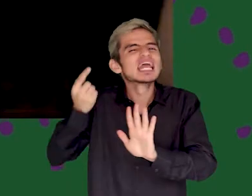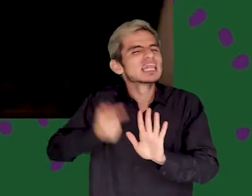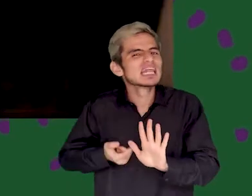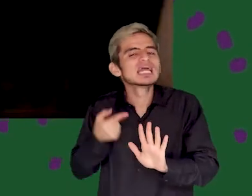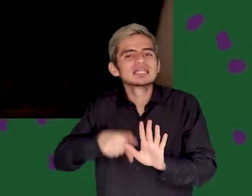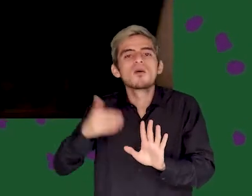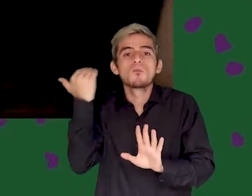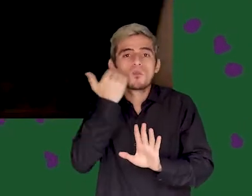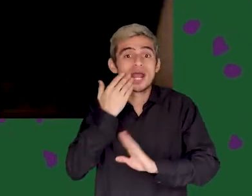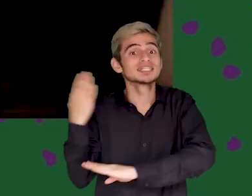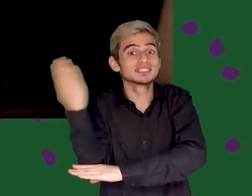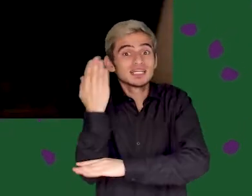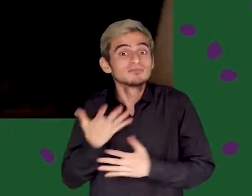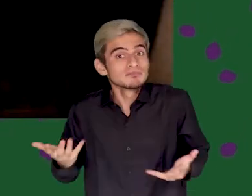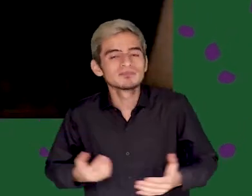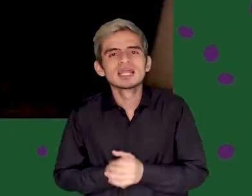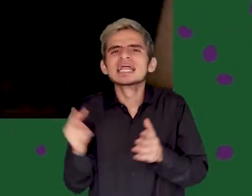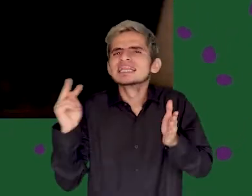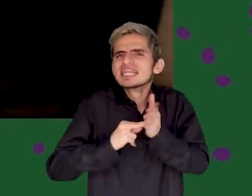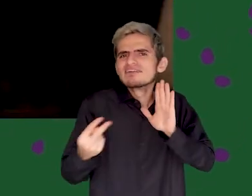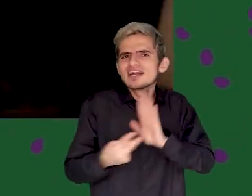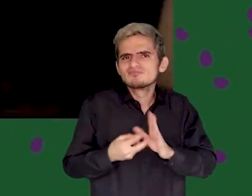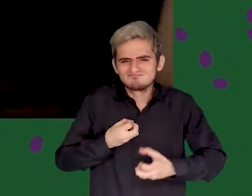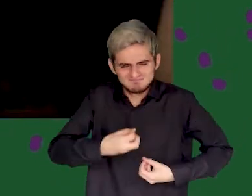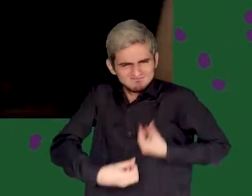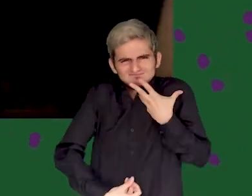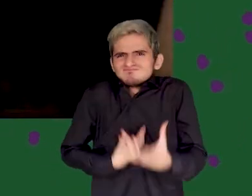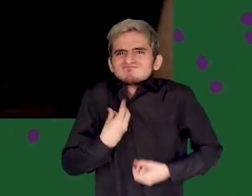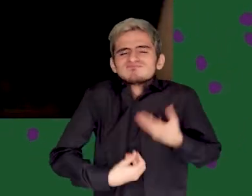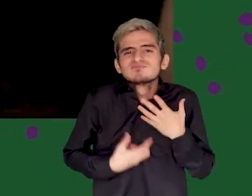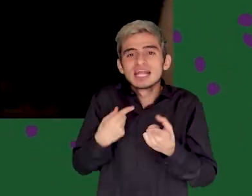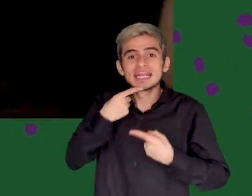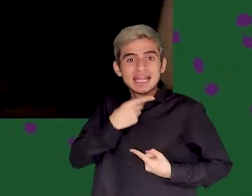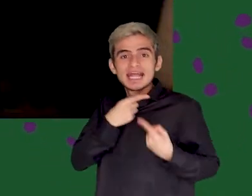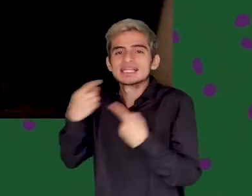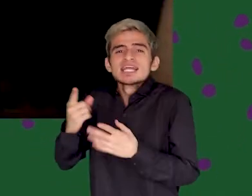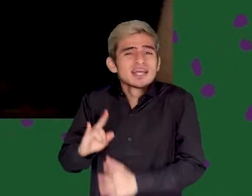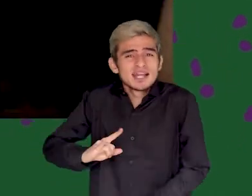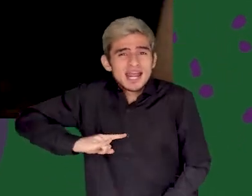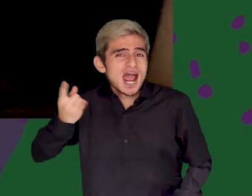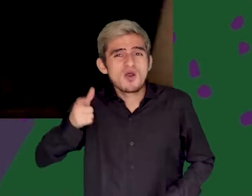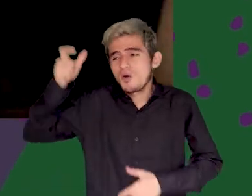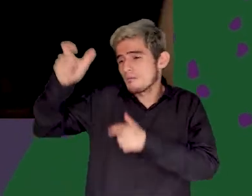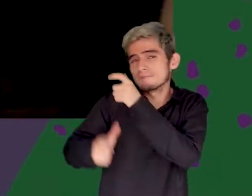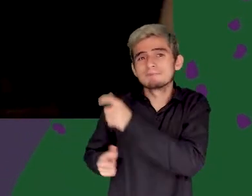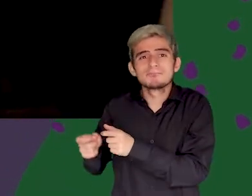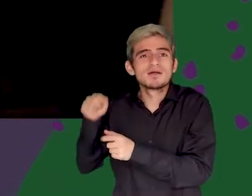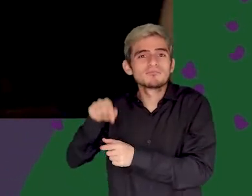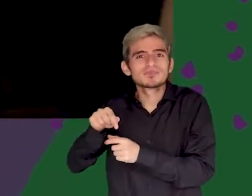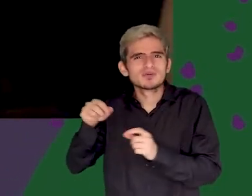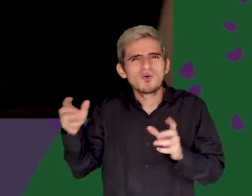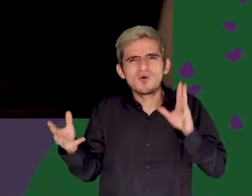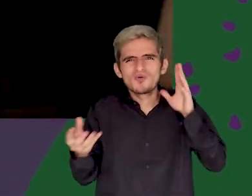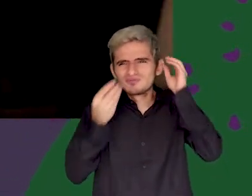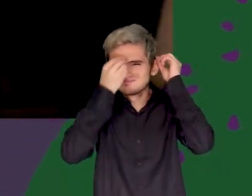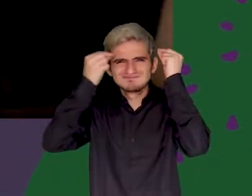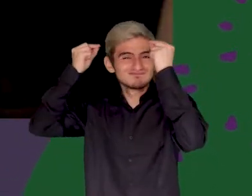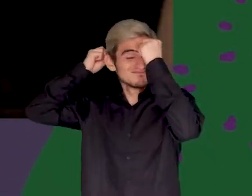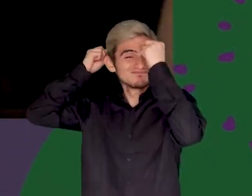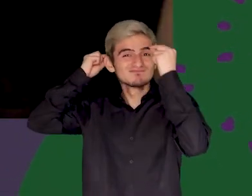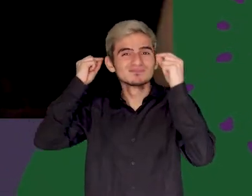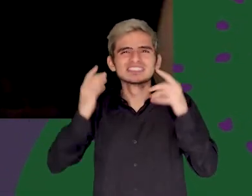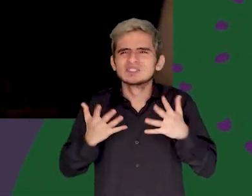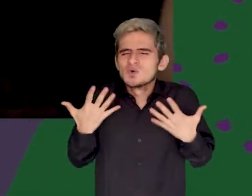empezado a presentar el cine de mujeres. Entonces digo, bueno, eso significa que todo lo que yo digo, pues por lo menos a